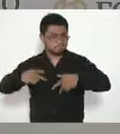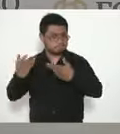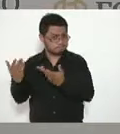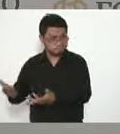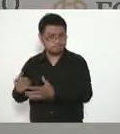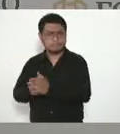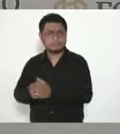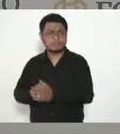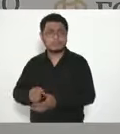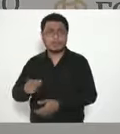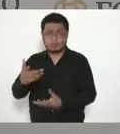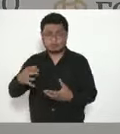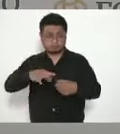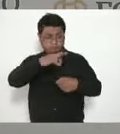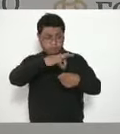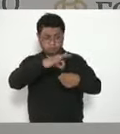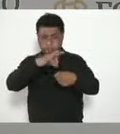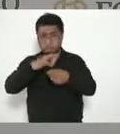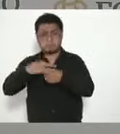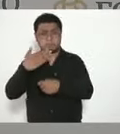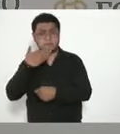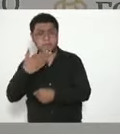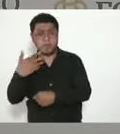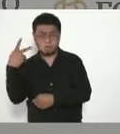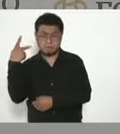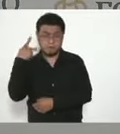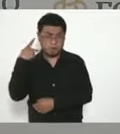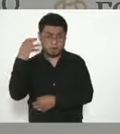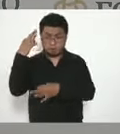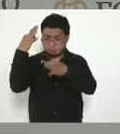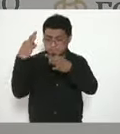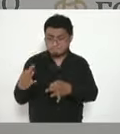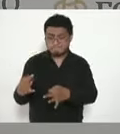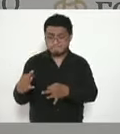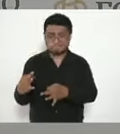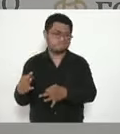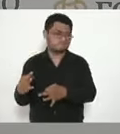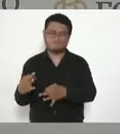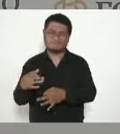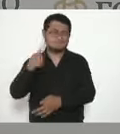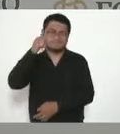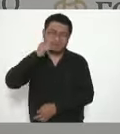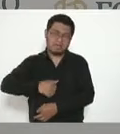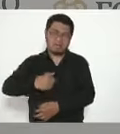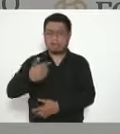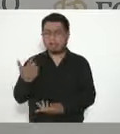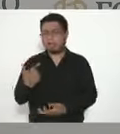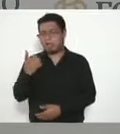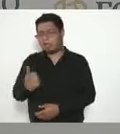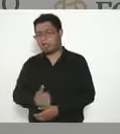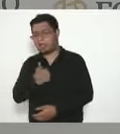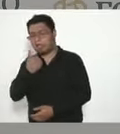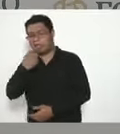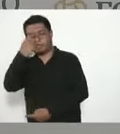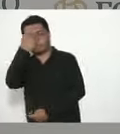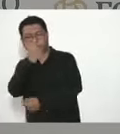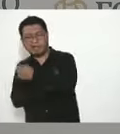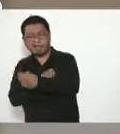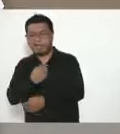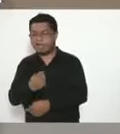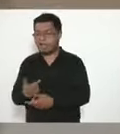verdadero sistema político democrático. Siempre las trampas, siempre la compra del